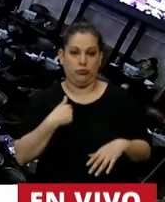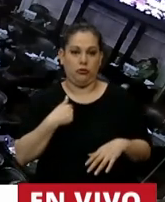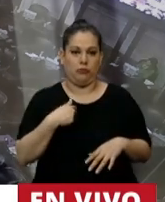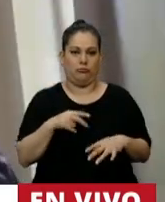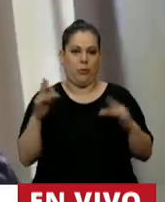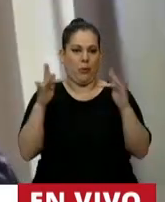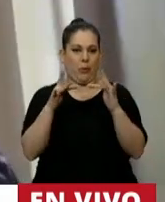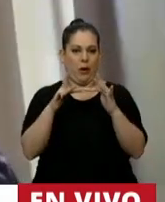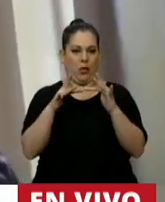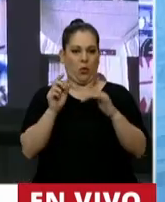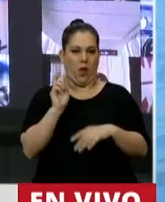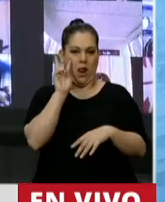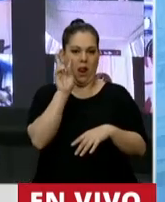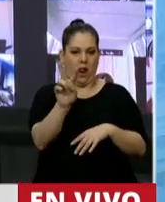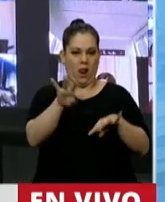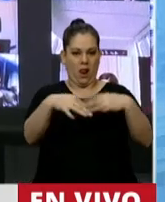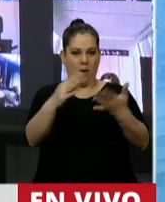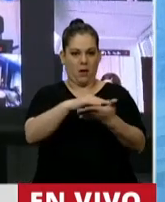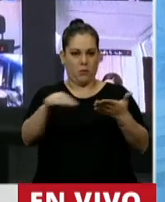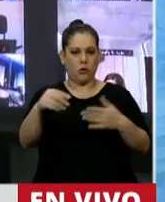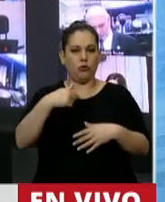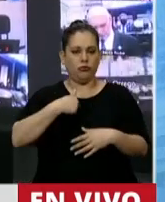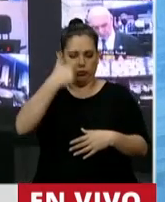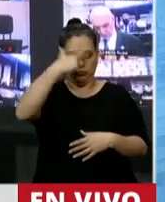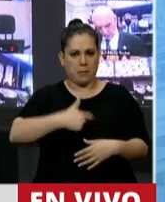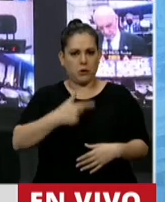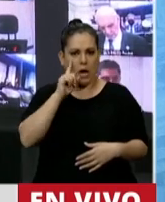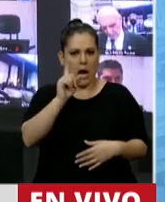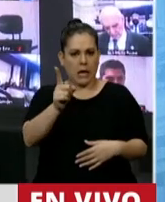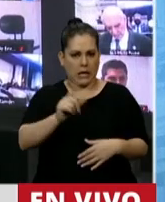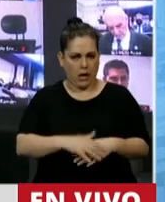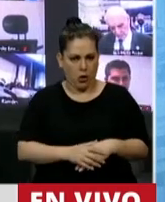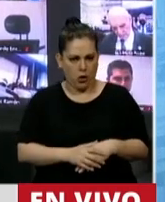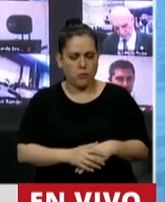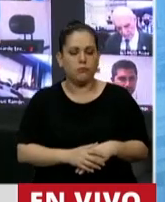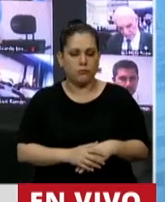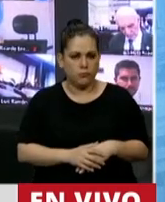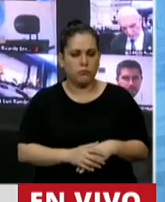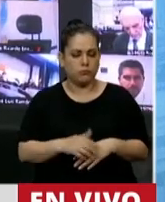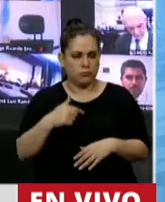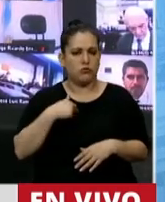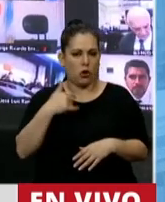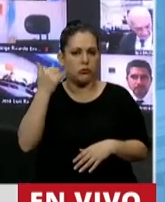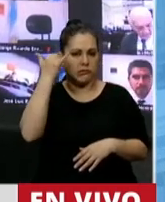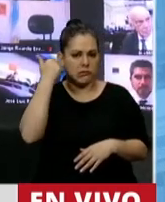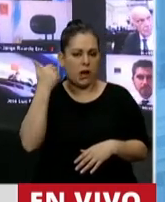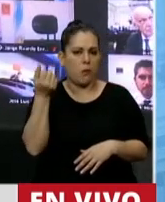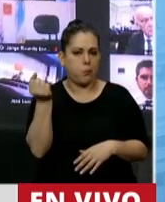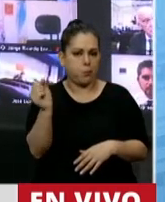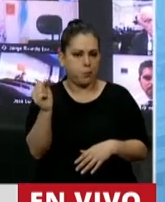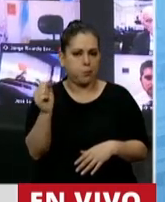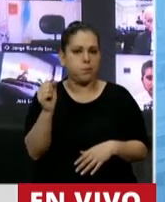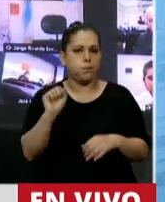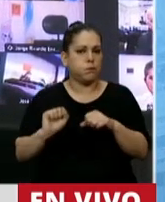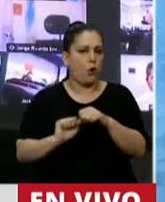excepción porque soy una persona de riesgo soy inmunosuprimidas de hecho ya transcurrido y primer